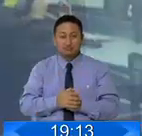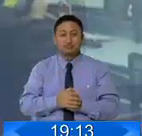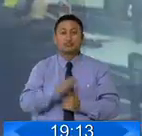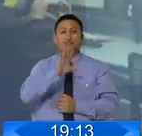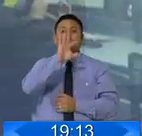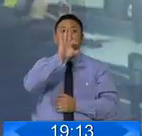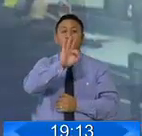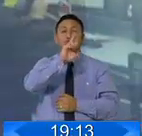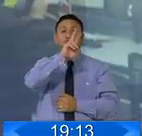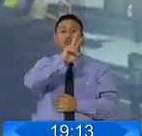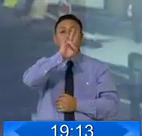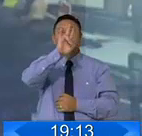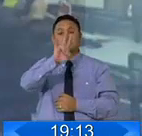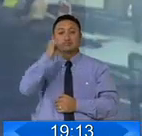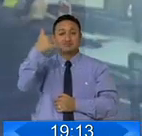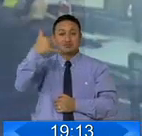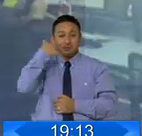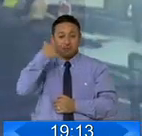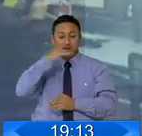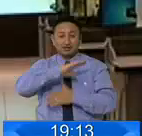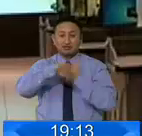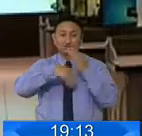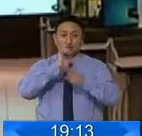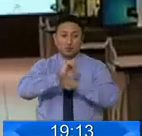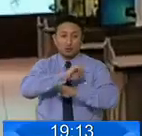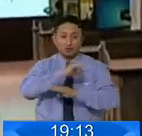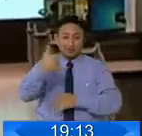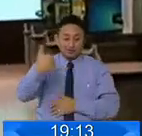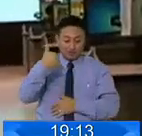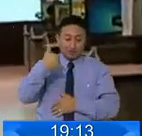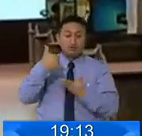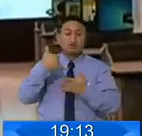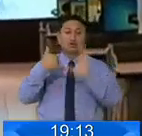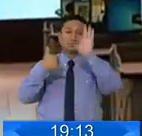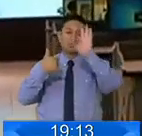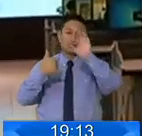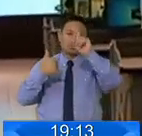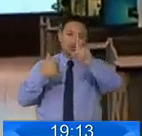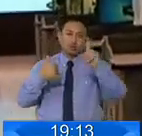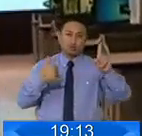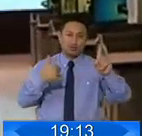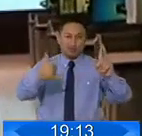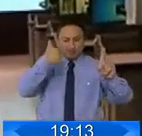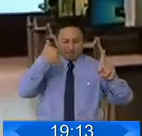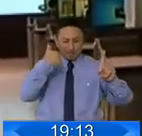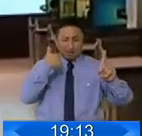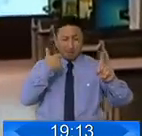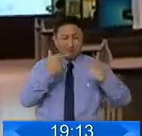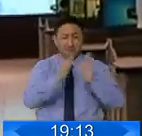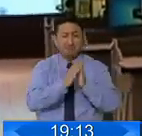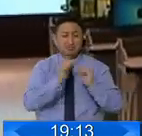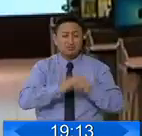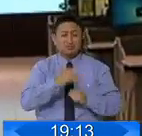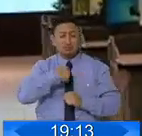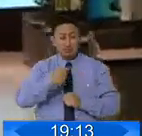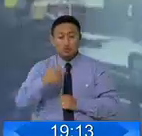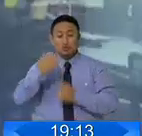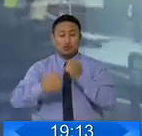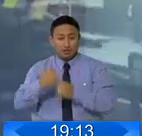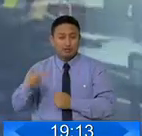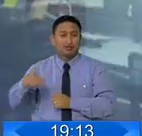de 927 llamadas a nivel nacional que ingresaron al EQ911, reportando